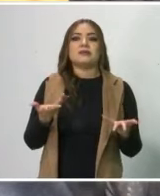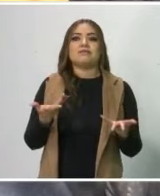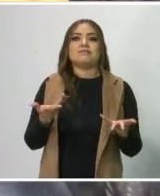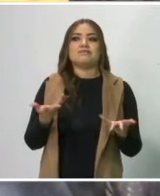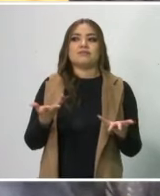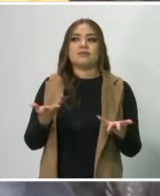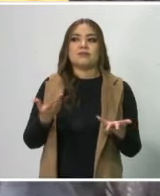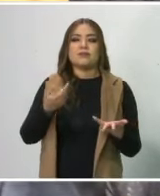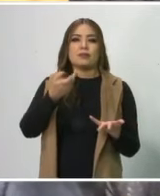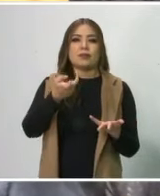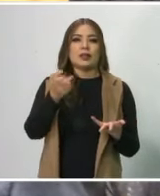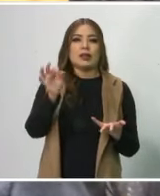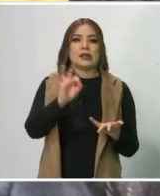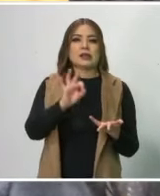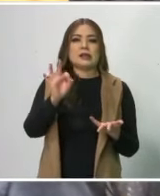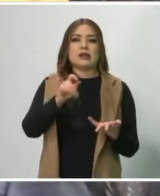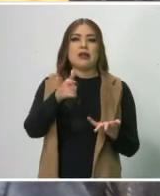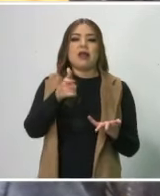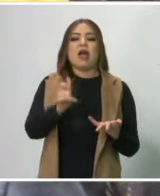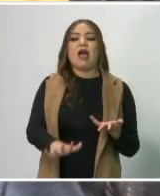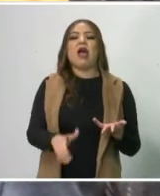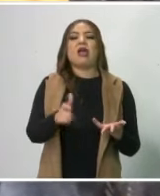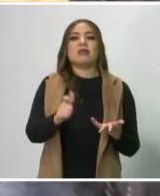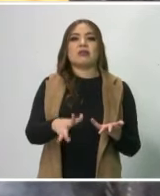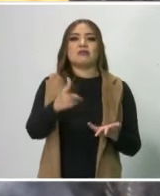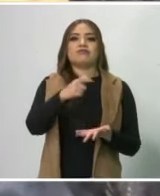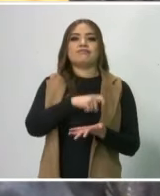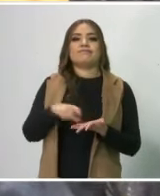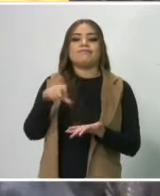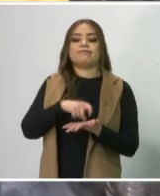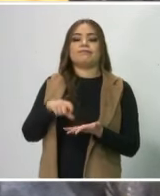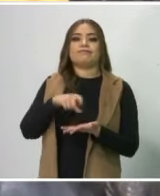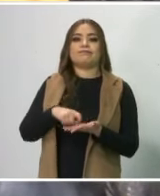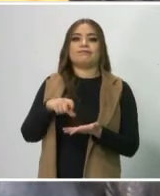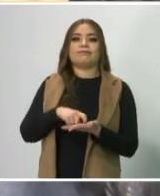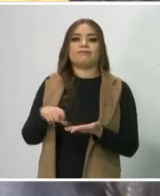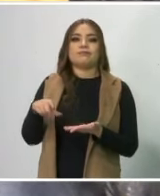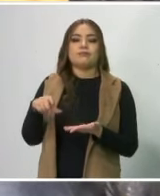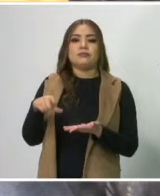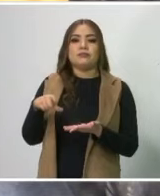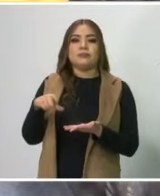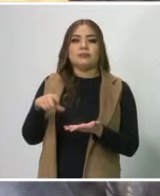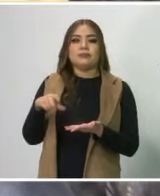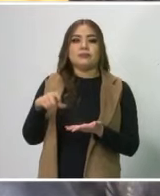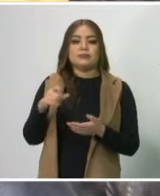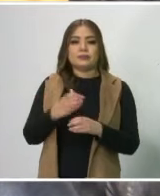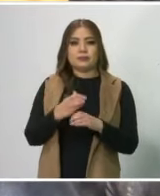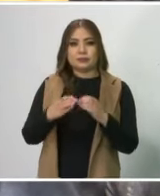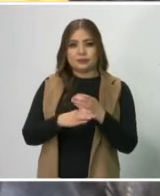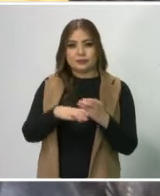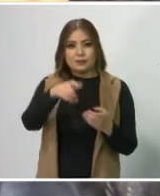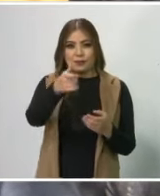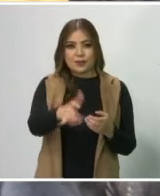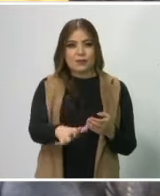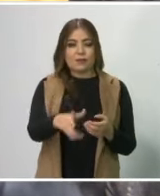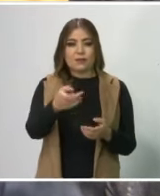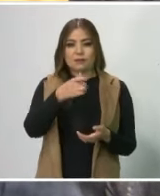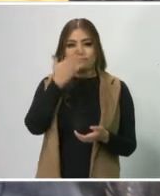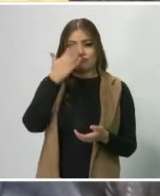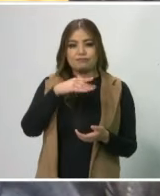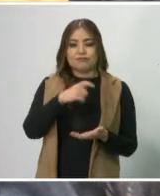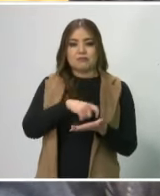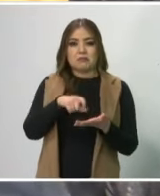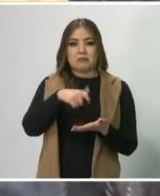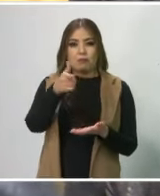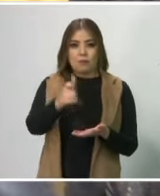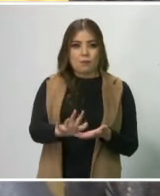Por a la mejor economizar eh compran artículos Eh Pues de bajo costo o de bajo precio